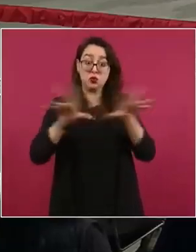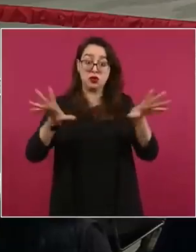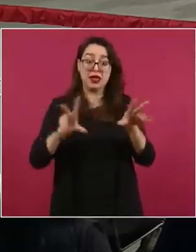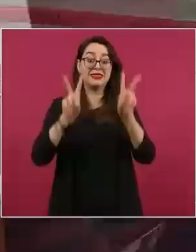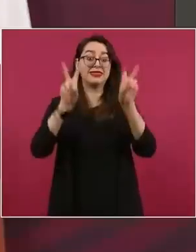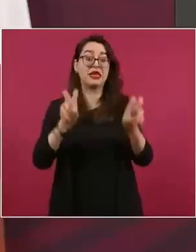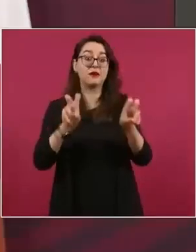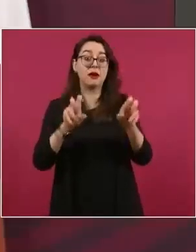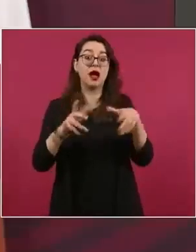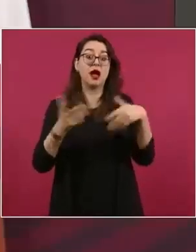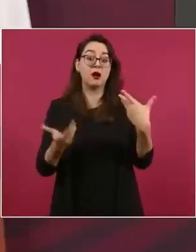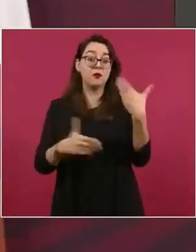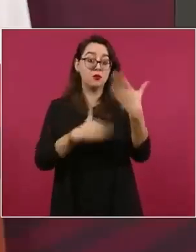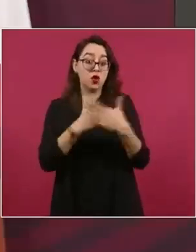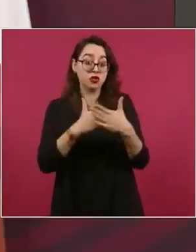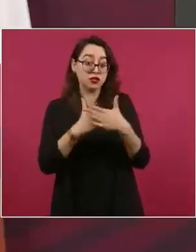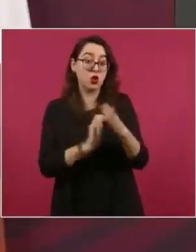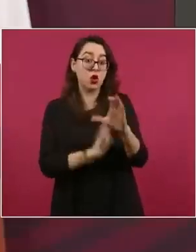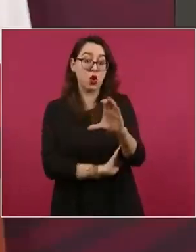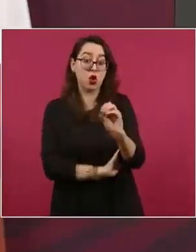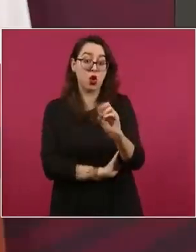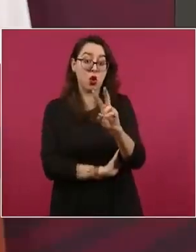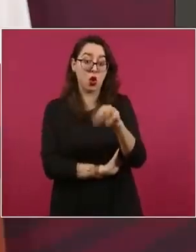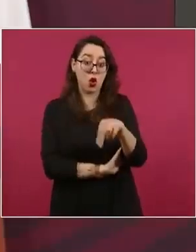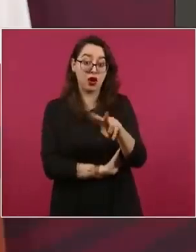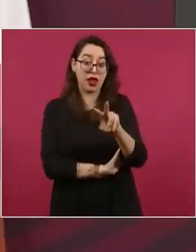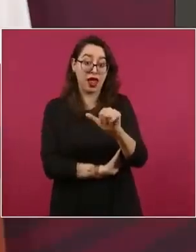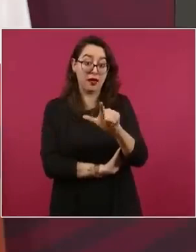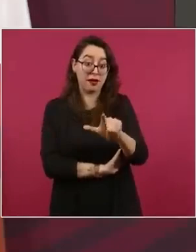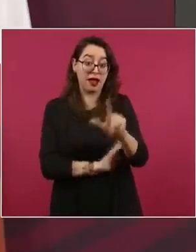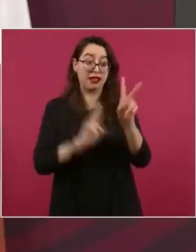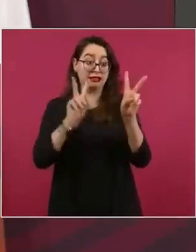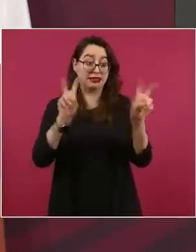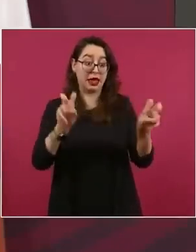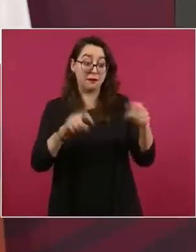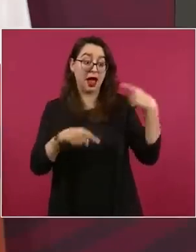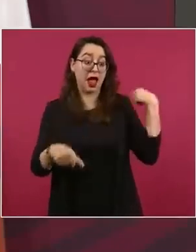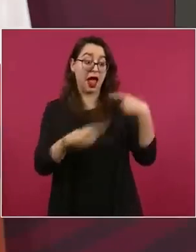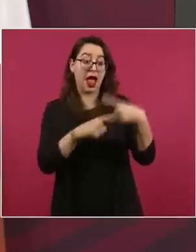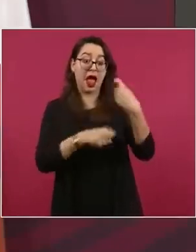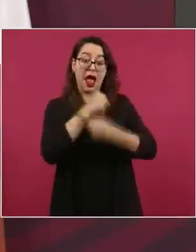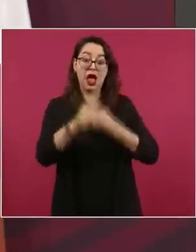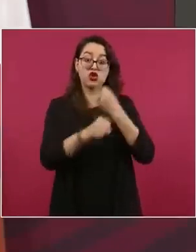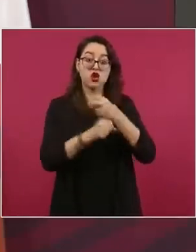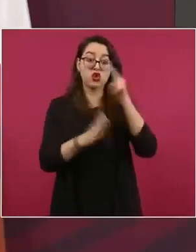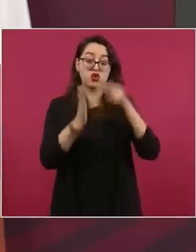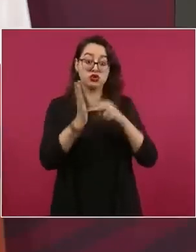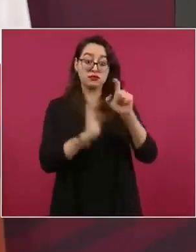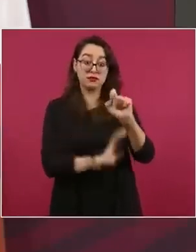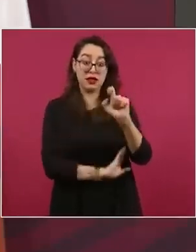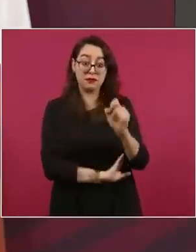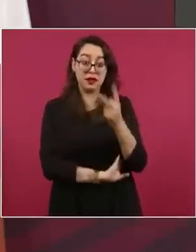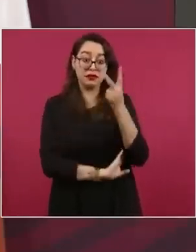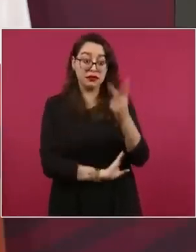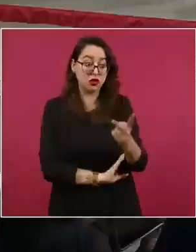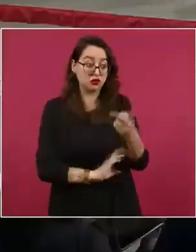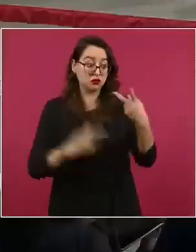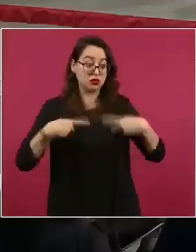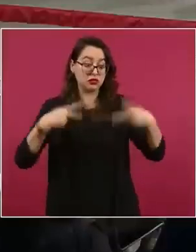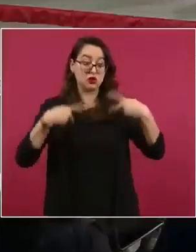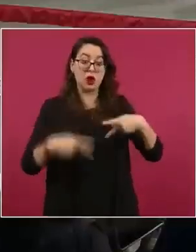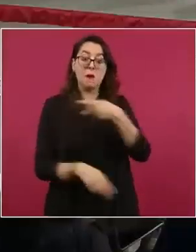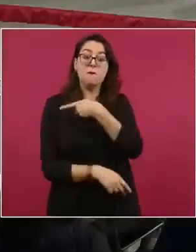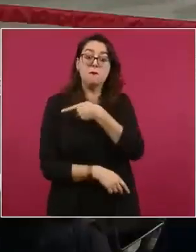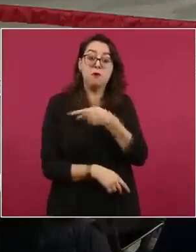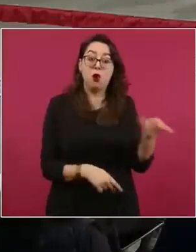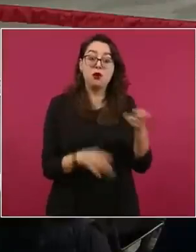la publicación que hará el Coneval en el mes de julio sobre la pobreza de 2022. Y hago un pronóstico. Sí. La